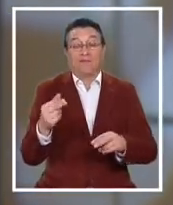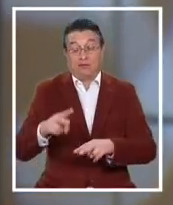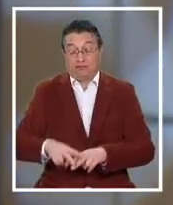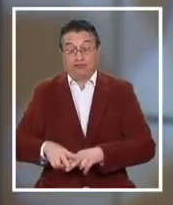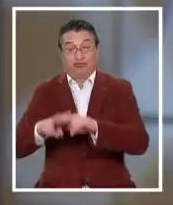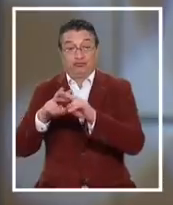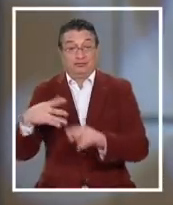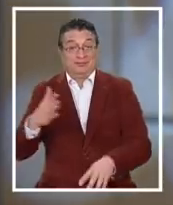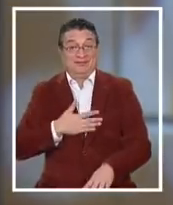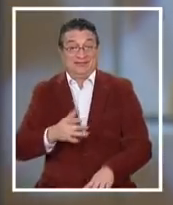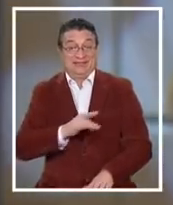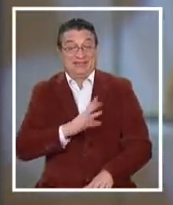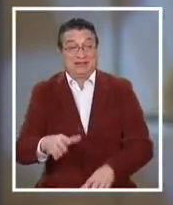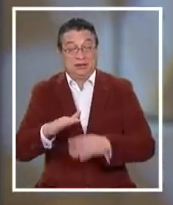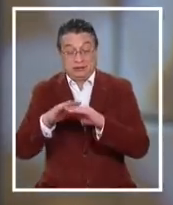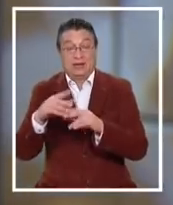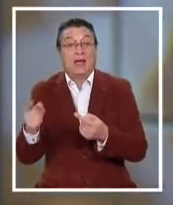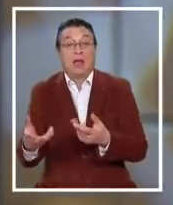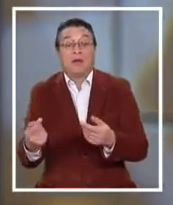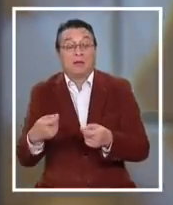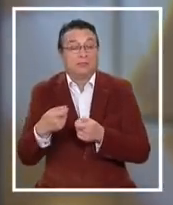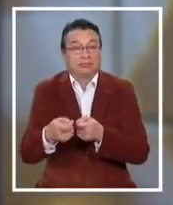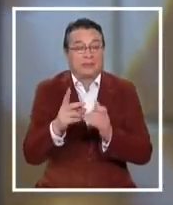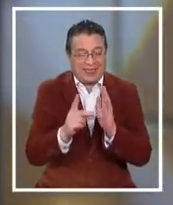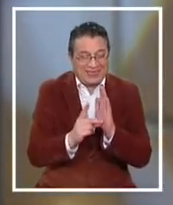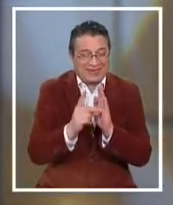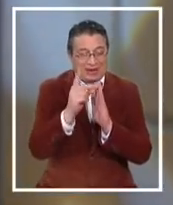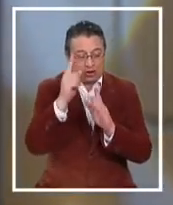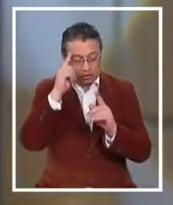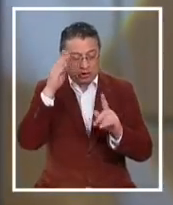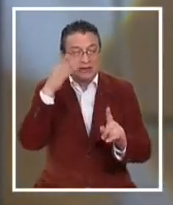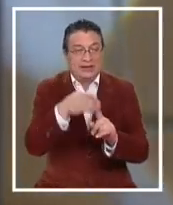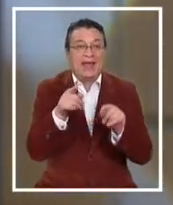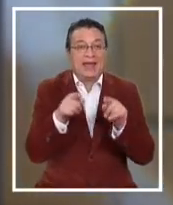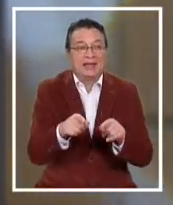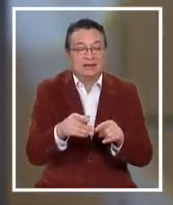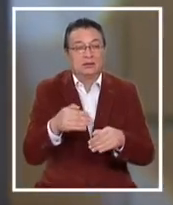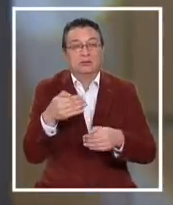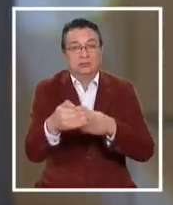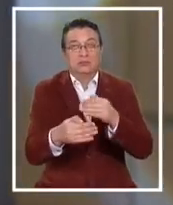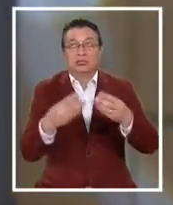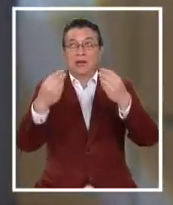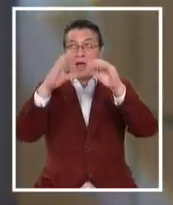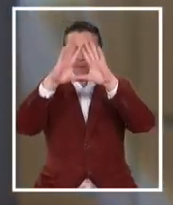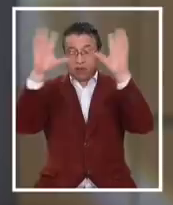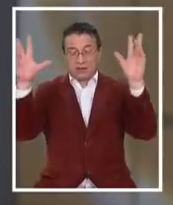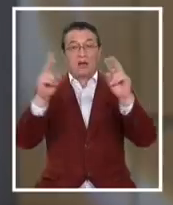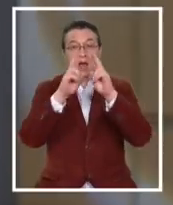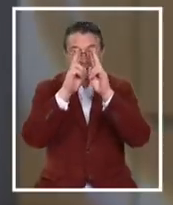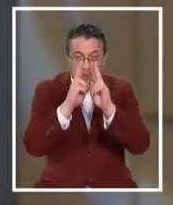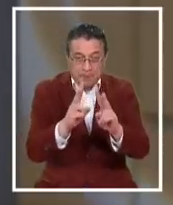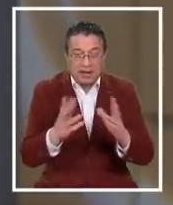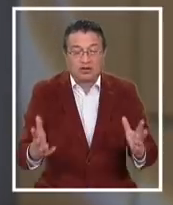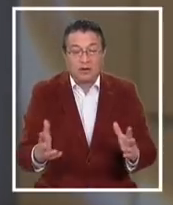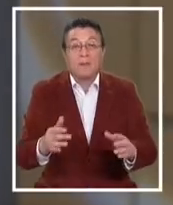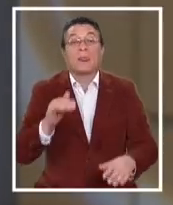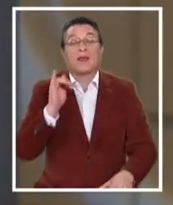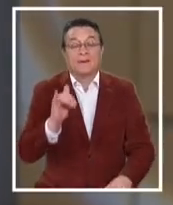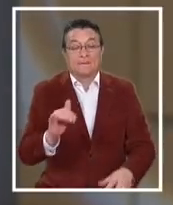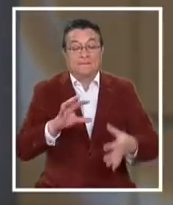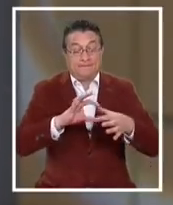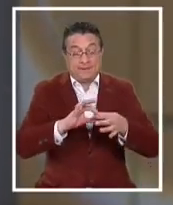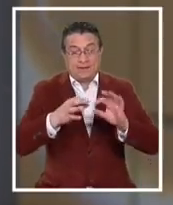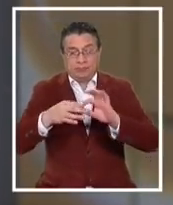día tiene Chile se ocupe para direccionar también el desarrollo para que sea sostenible con el medio ambiente, que genere un